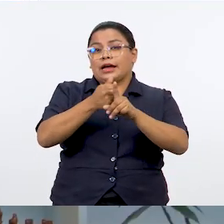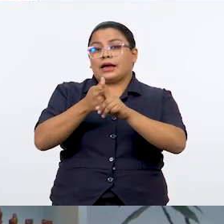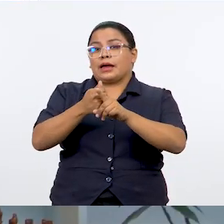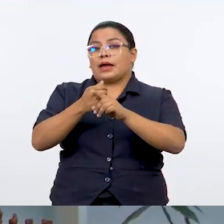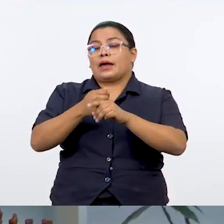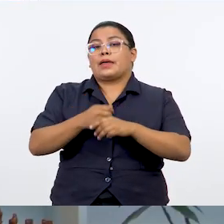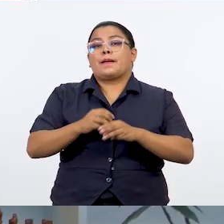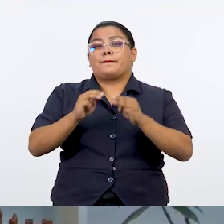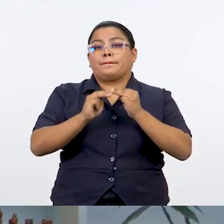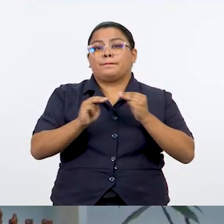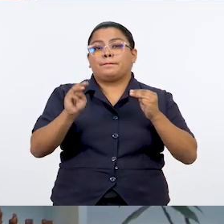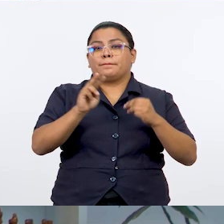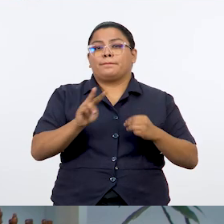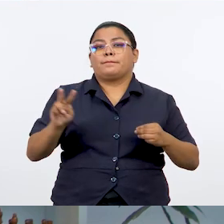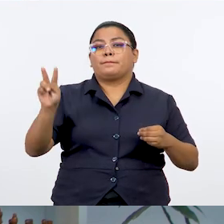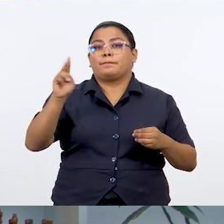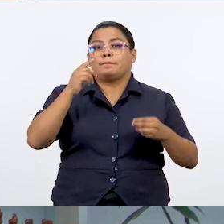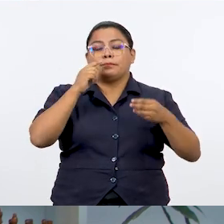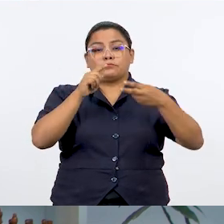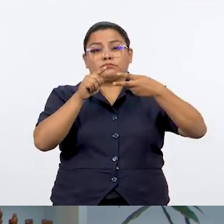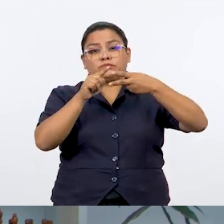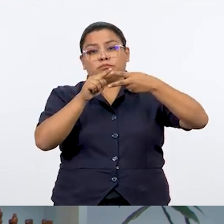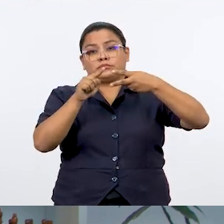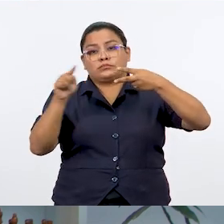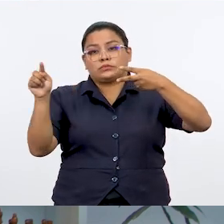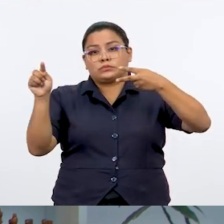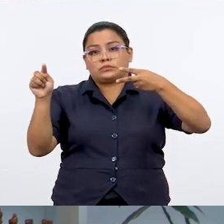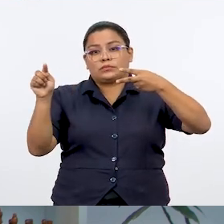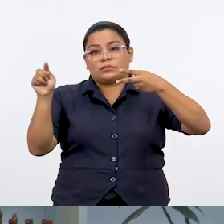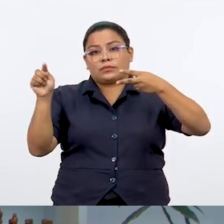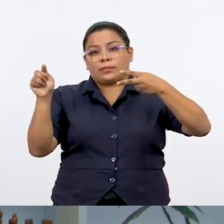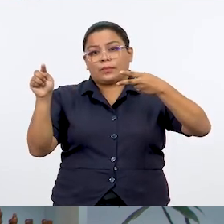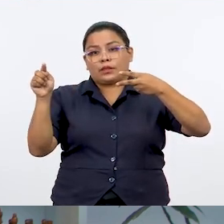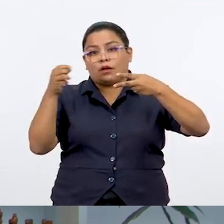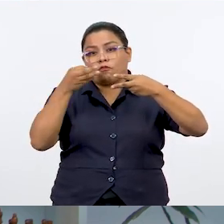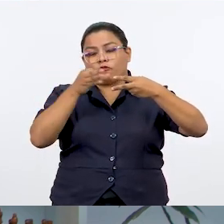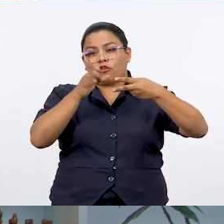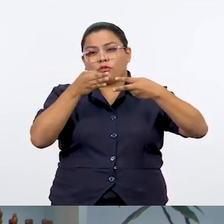metro cuadrado, pues vamos a colocar una figura.